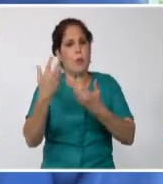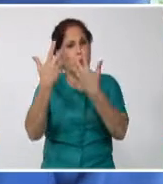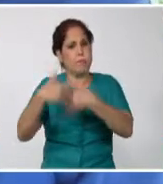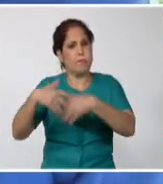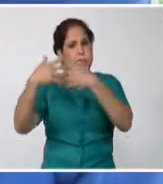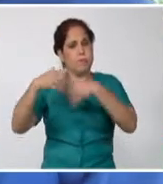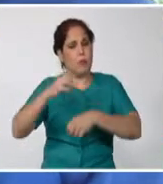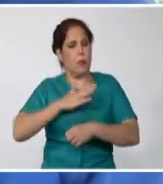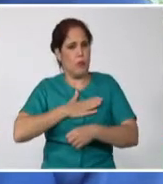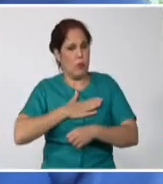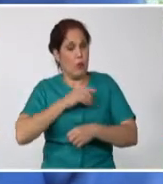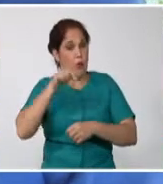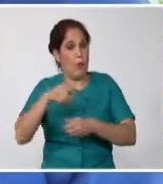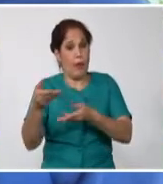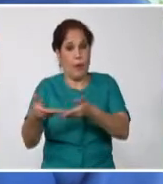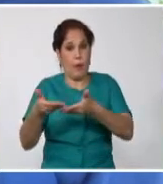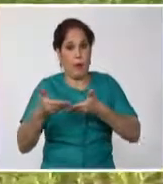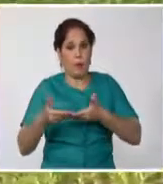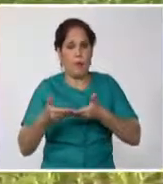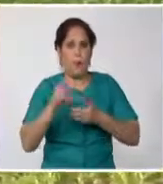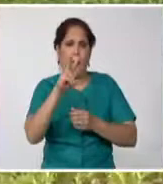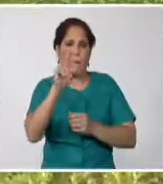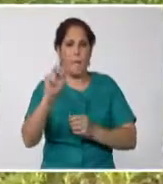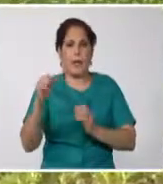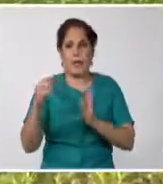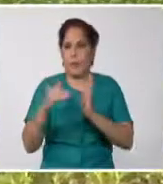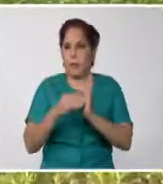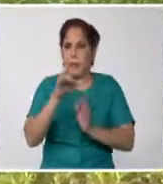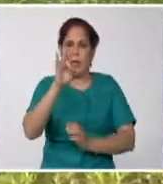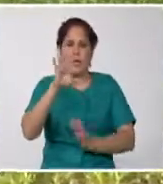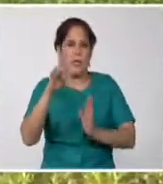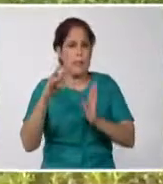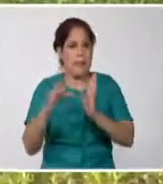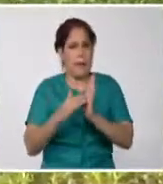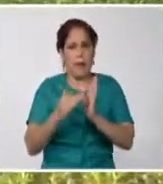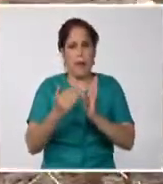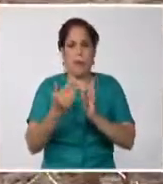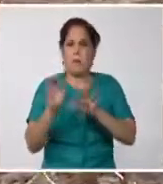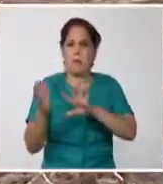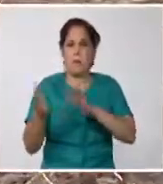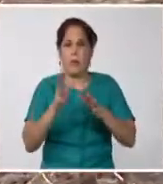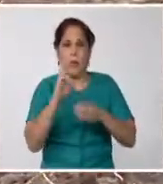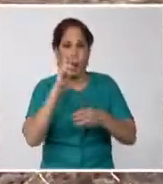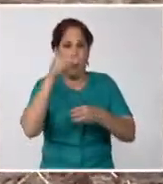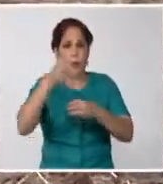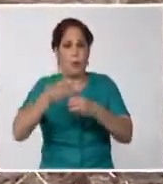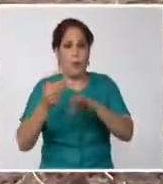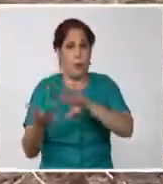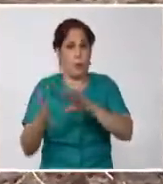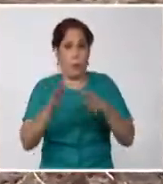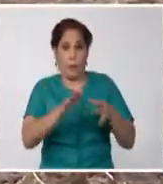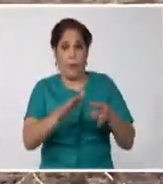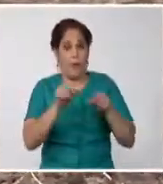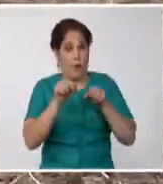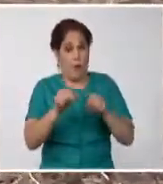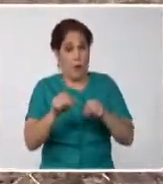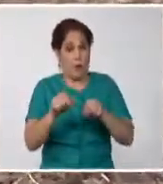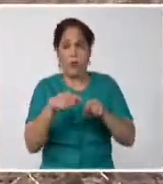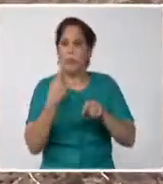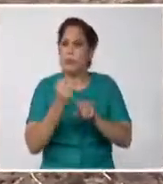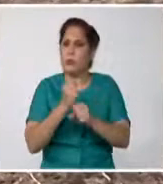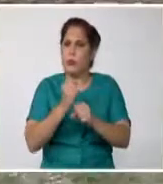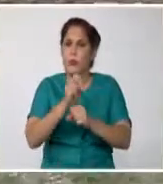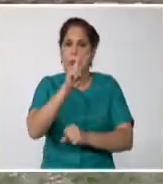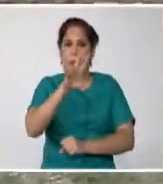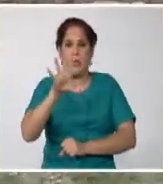del municipio. Y estamos recibiendo sobre los 20.000, 15.000, 25.000 de fuma como promedio. O sea, estamos trabajando con un